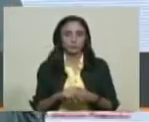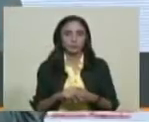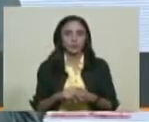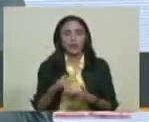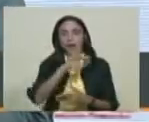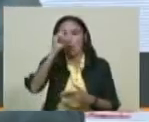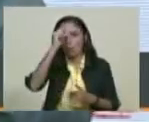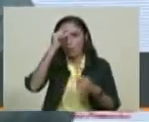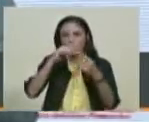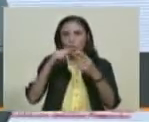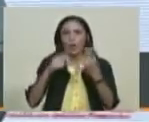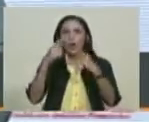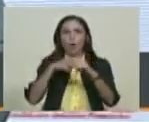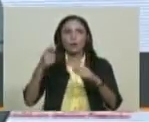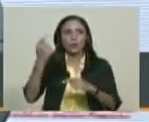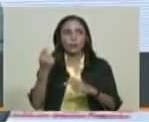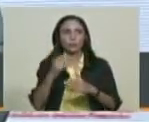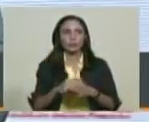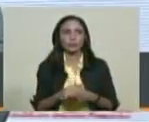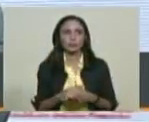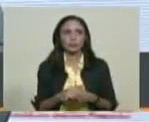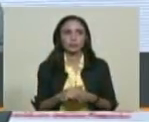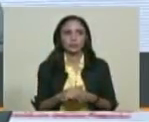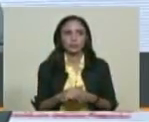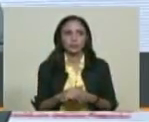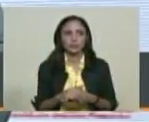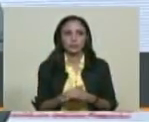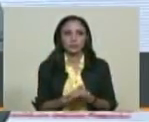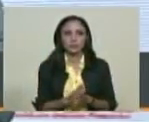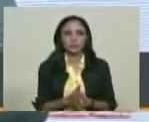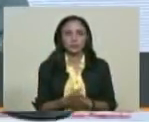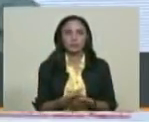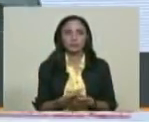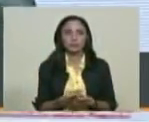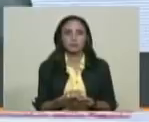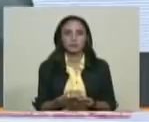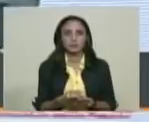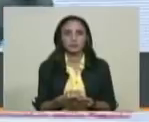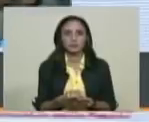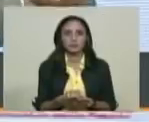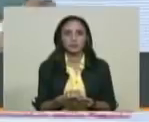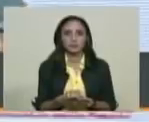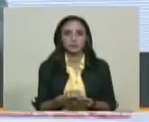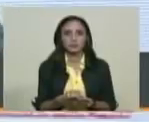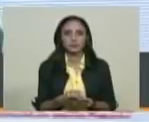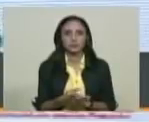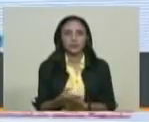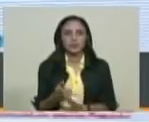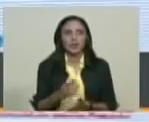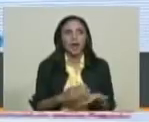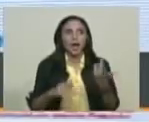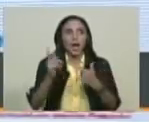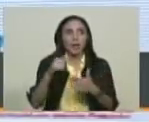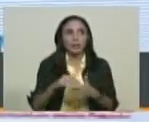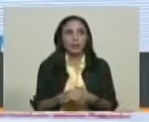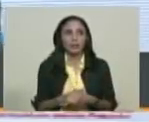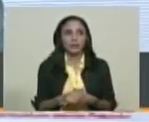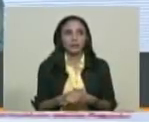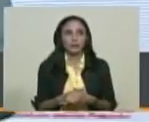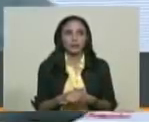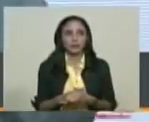Borges y con Juan Requesén. Lo confiesa el terrorista. Lo confiesan los otros terroristas que están capturados